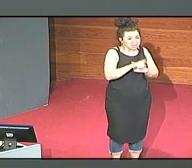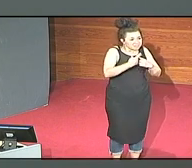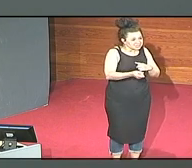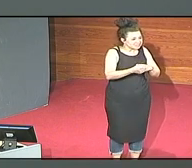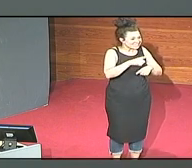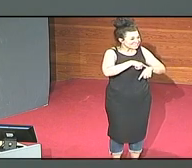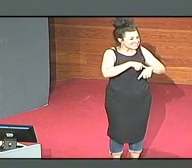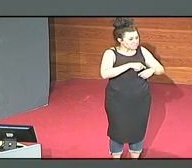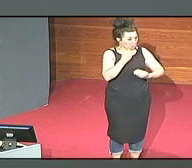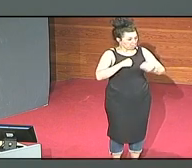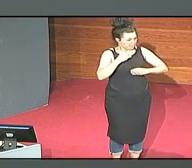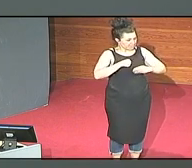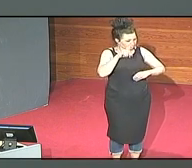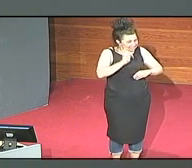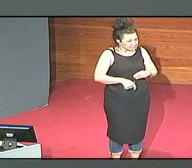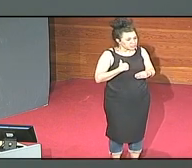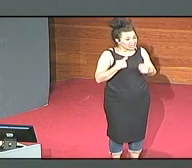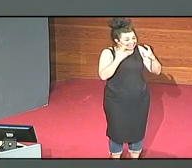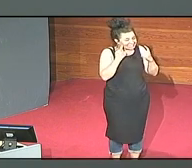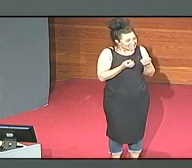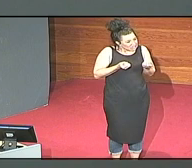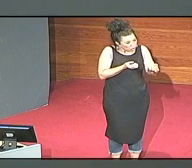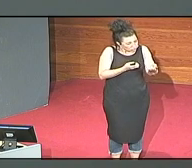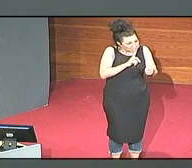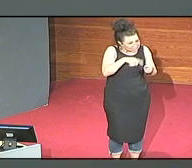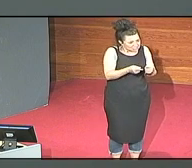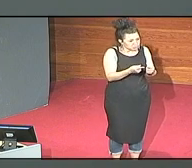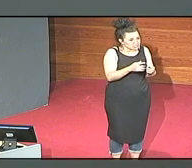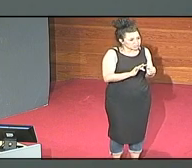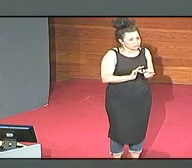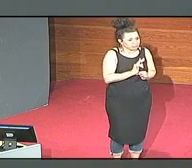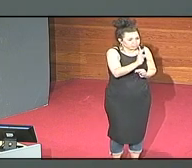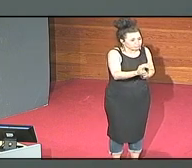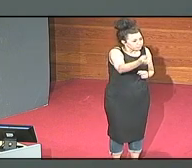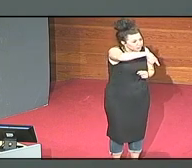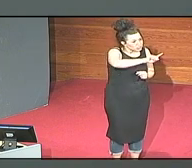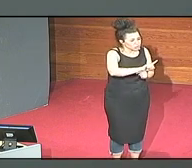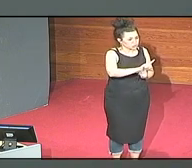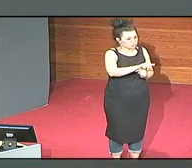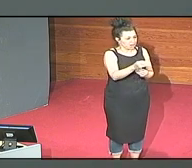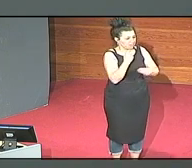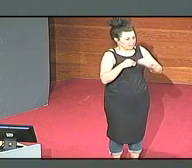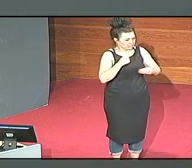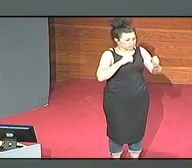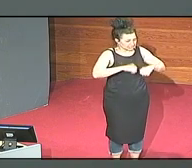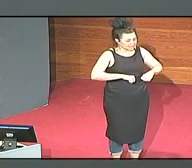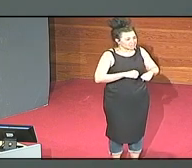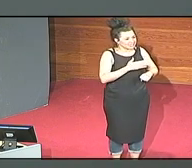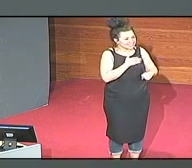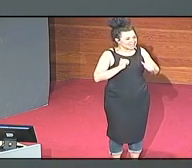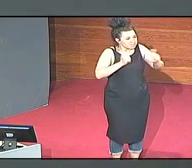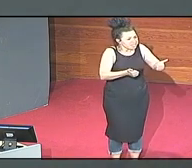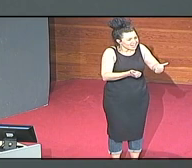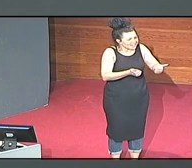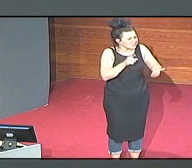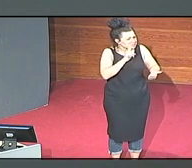gusta mucho voy a contar lo que me dé tiempo y después de usted o también a vosotros la palabra pero quería empezar con una mentira porque